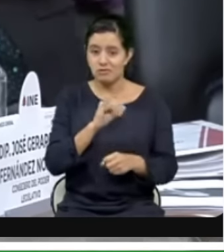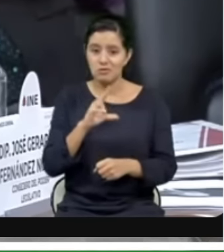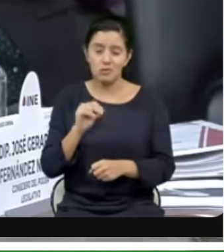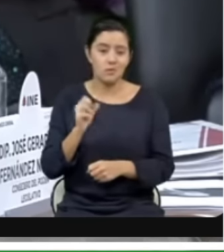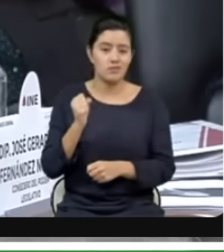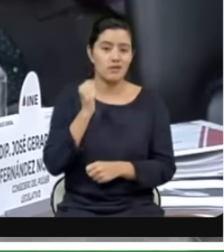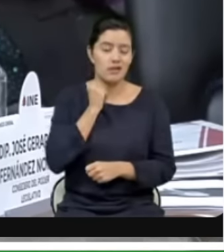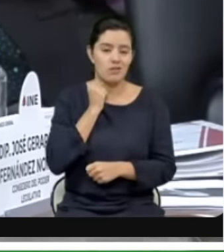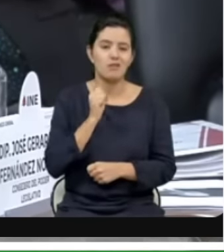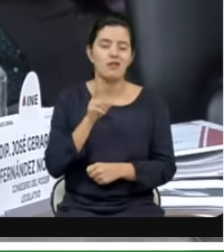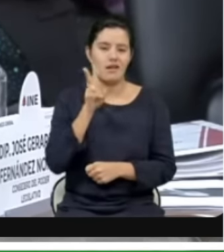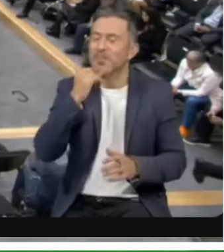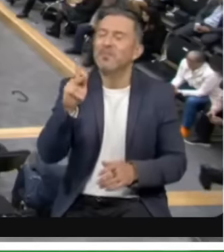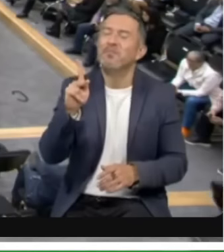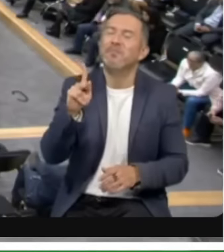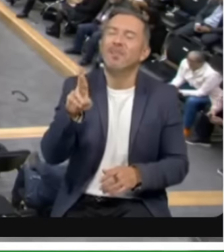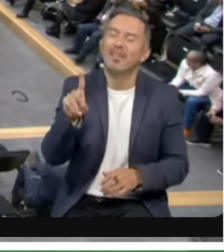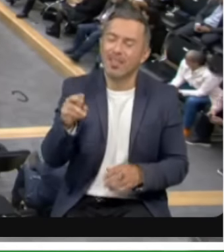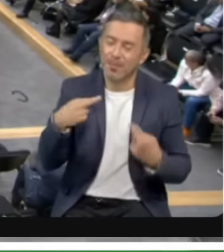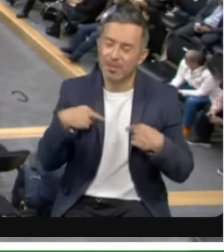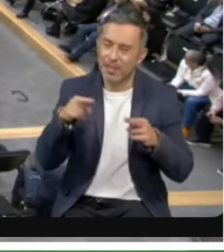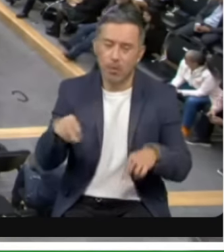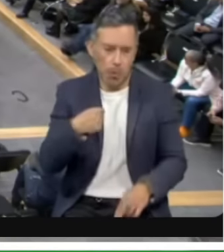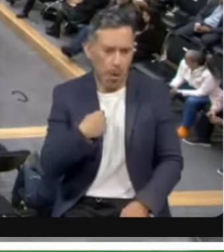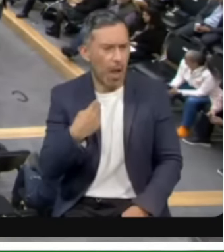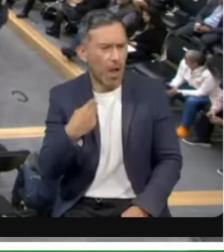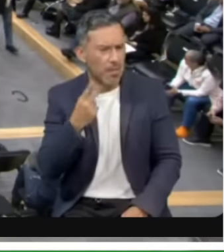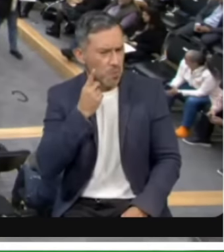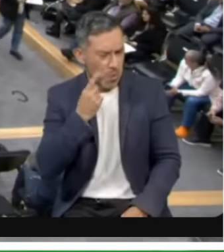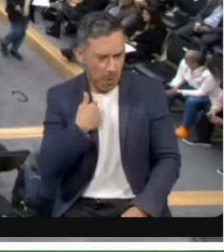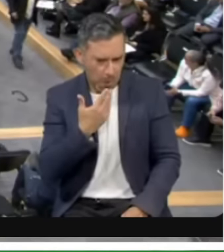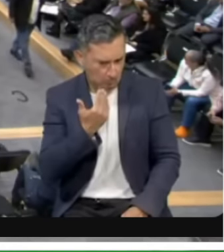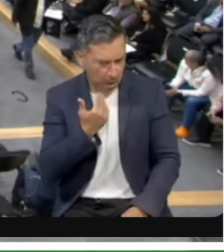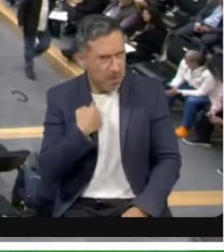intensa la sesión no es así pero se oye